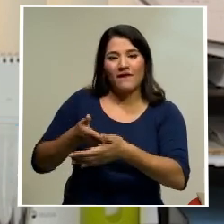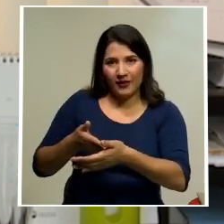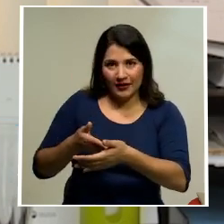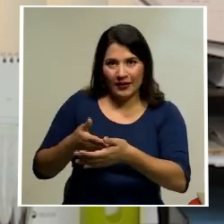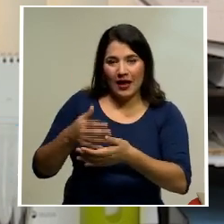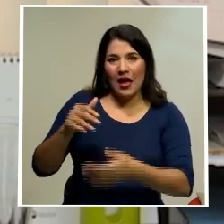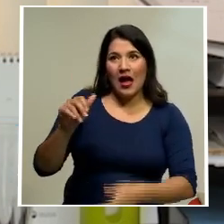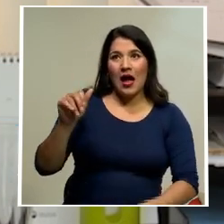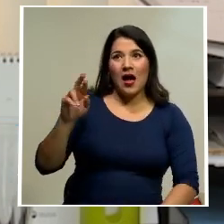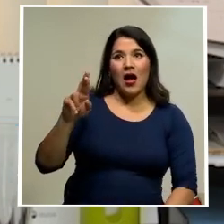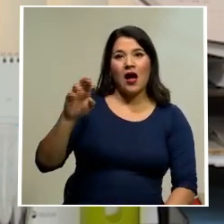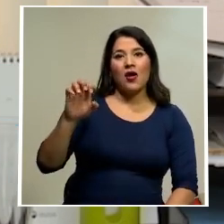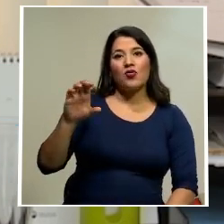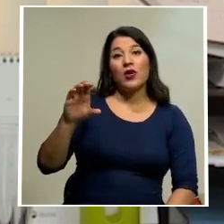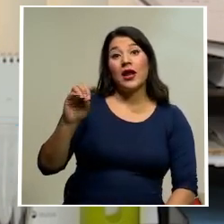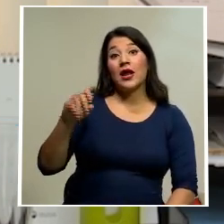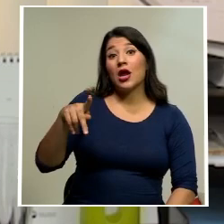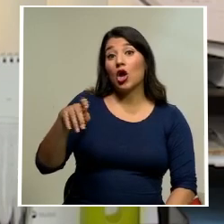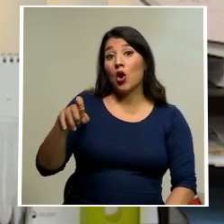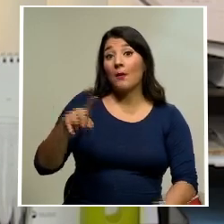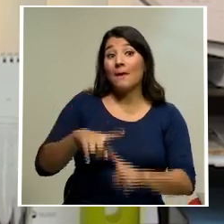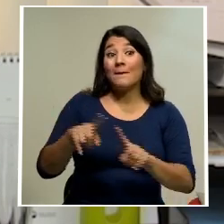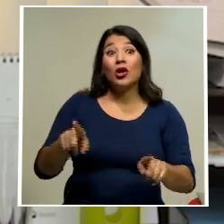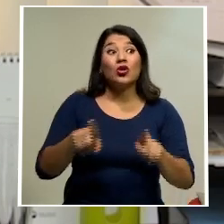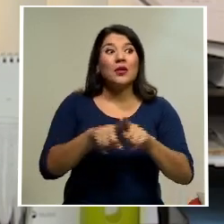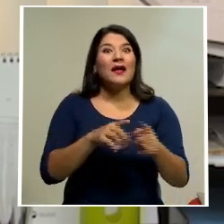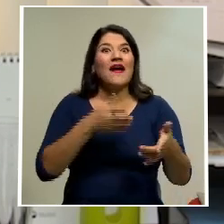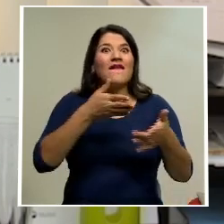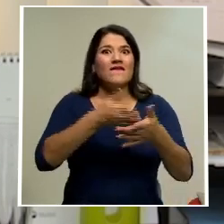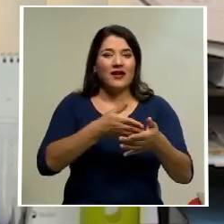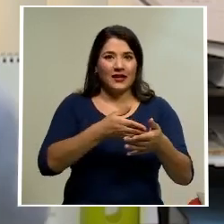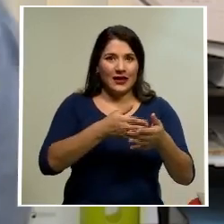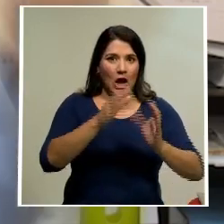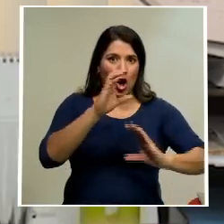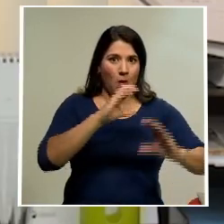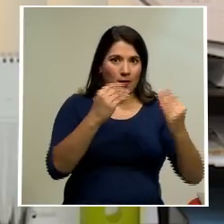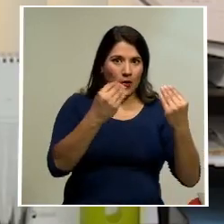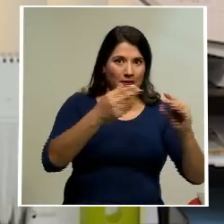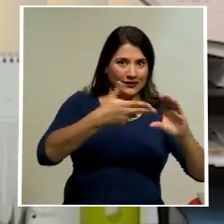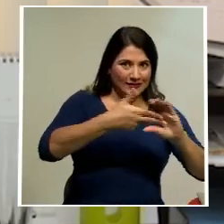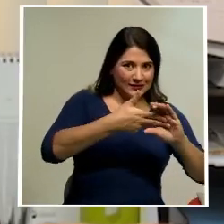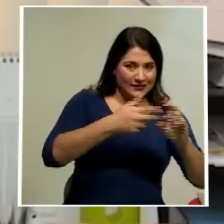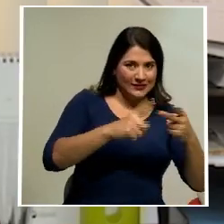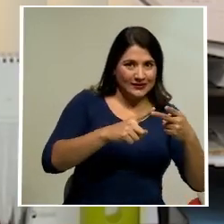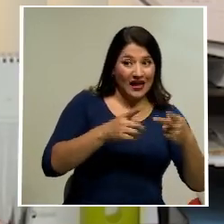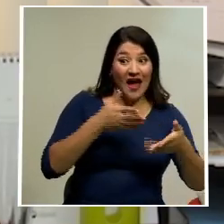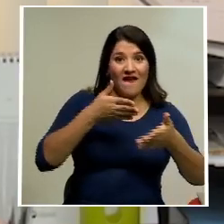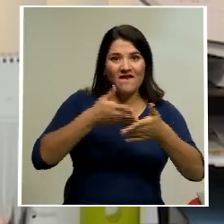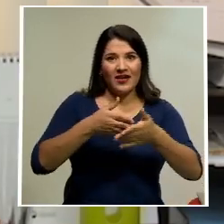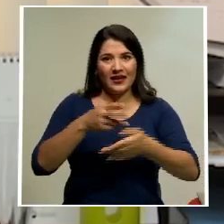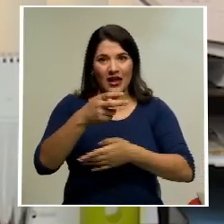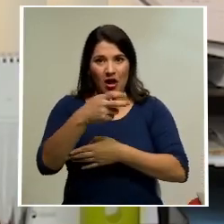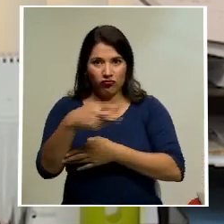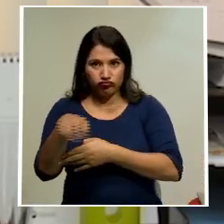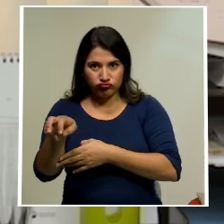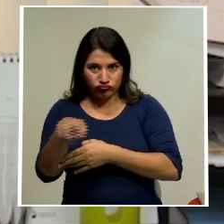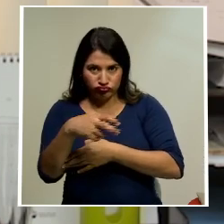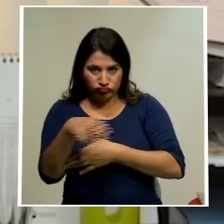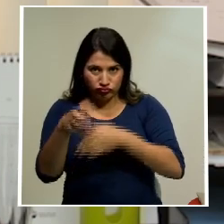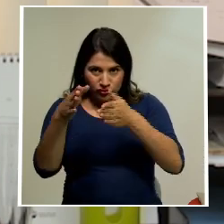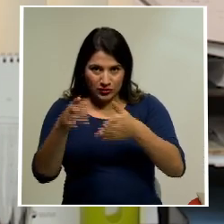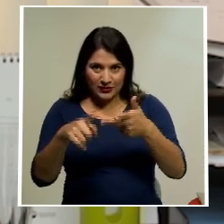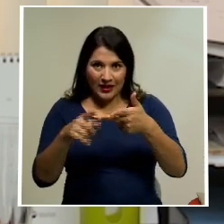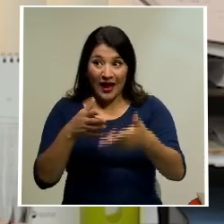afectaría a las estaciones de servicio y afectaría a los transportistas, afectaría el pago de la factura